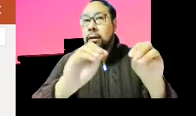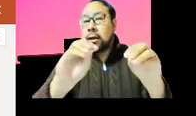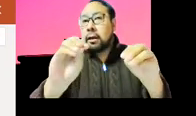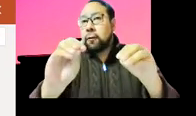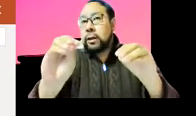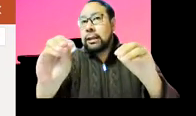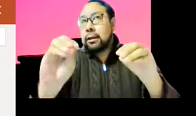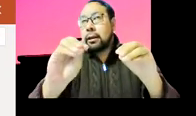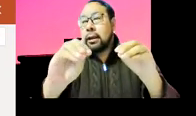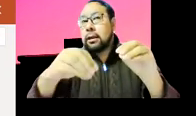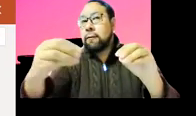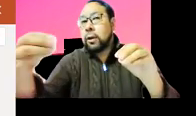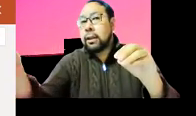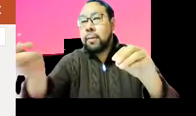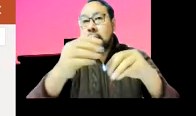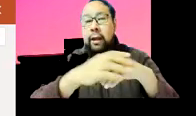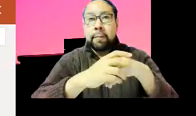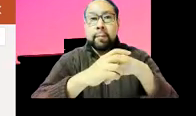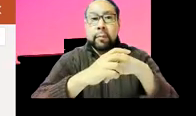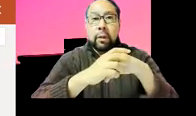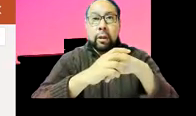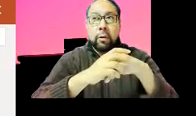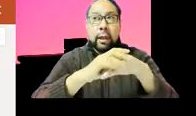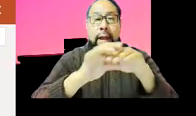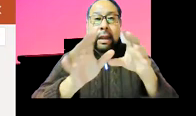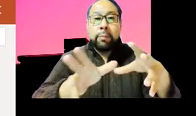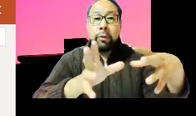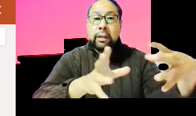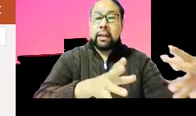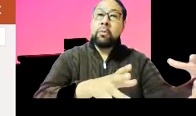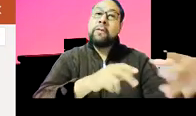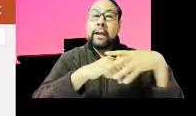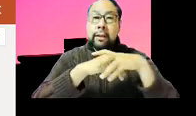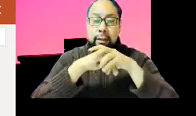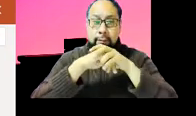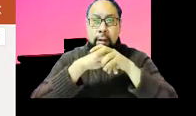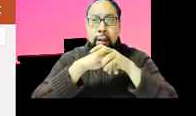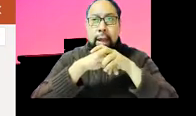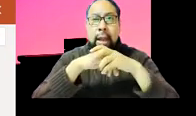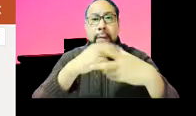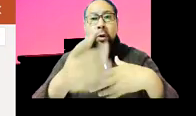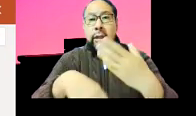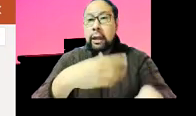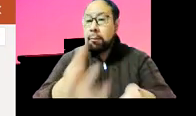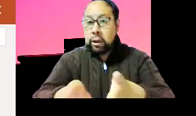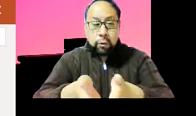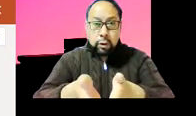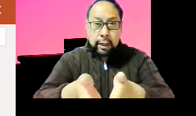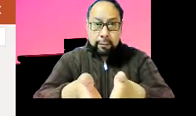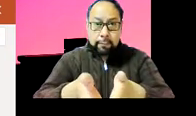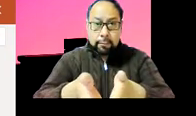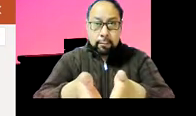aquello tienes que influir de esta manera. Yo digo, en la publicidad es muy diferente. En la política